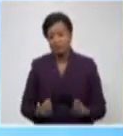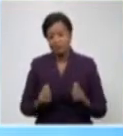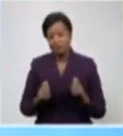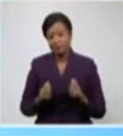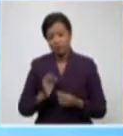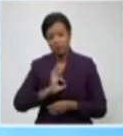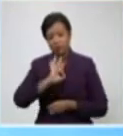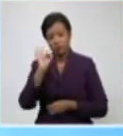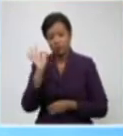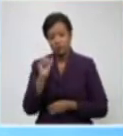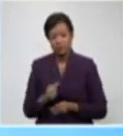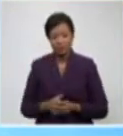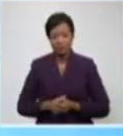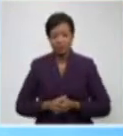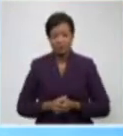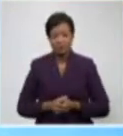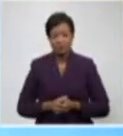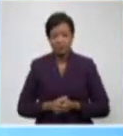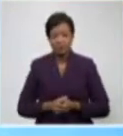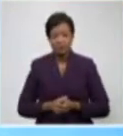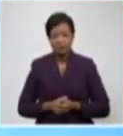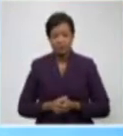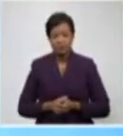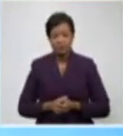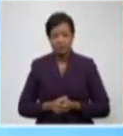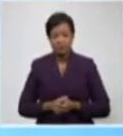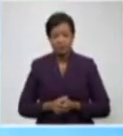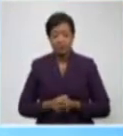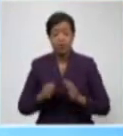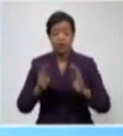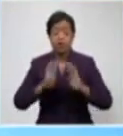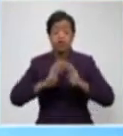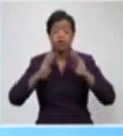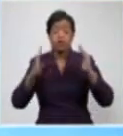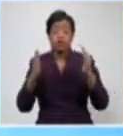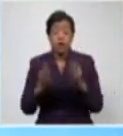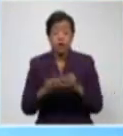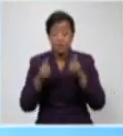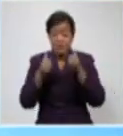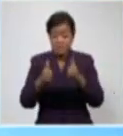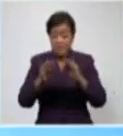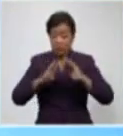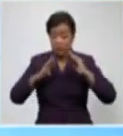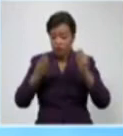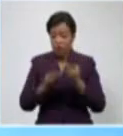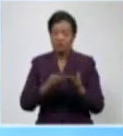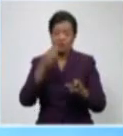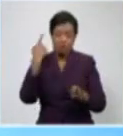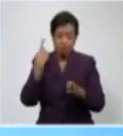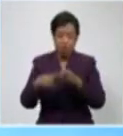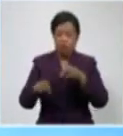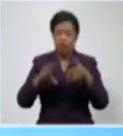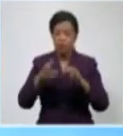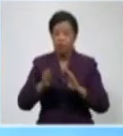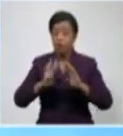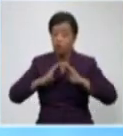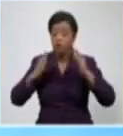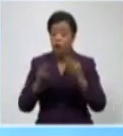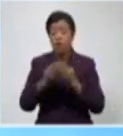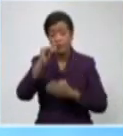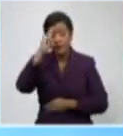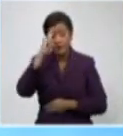de todos. Esta quizás puede ser la más manipulada. Es cierto que es con todos, ¿sí? Pero